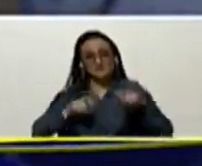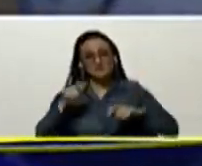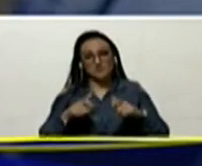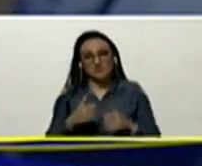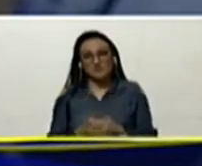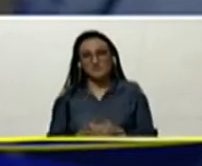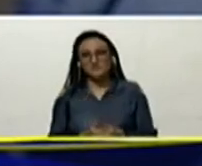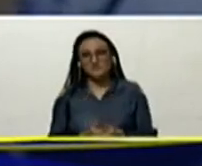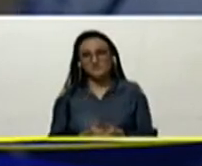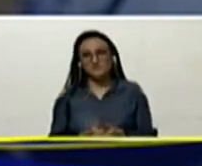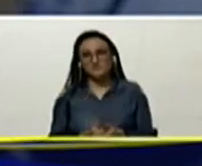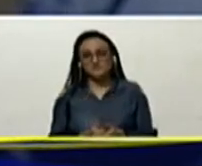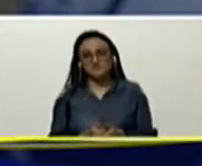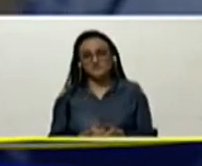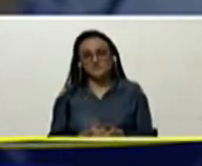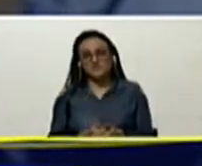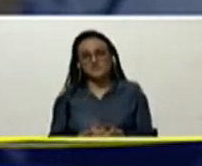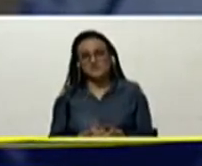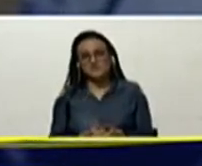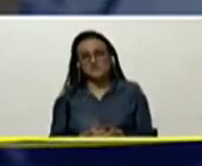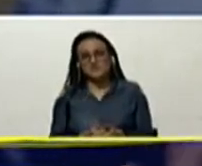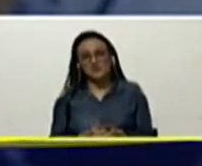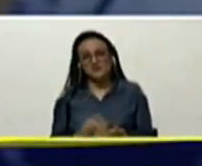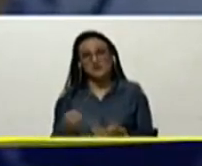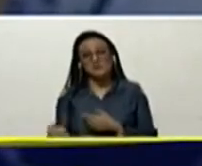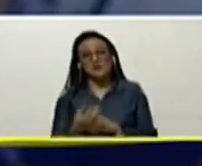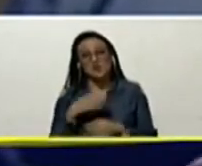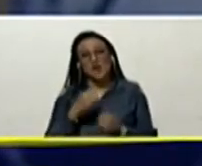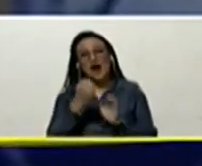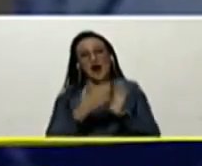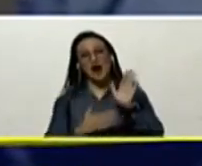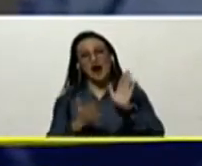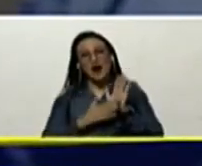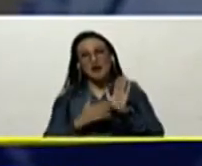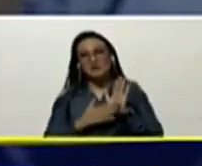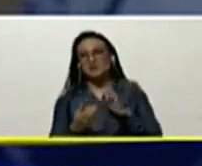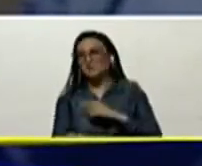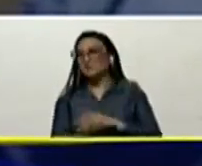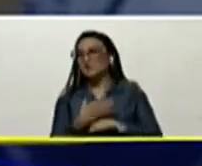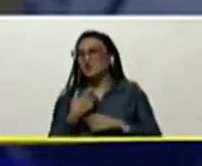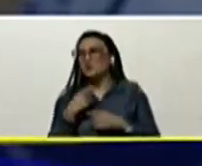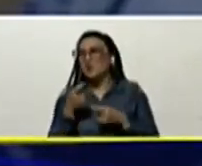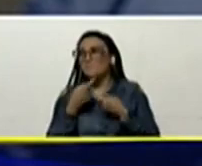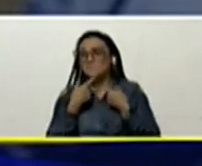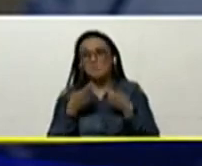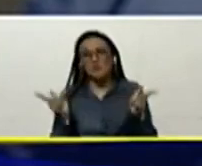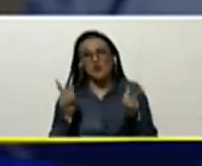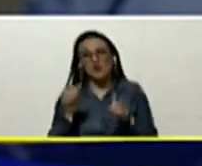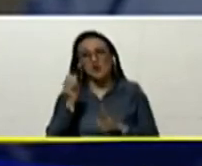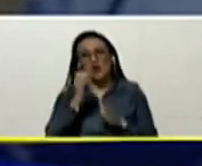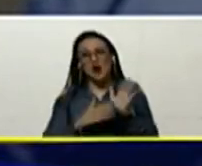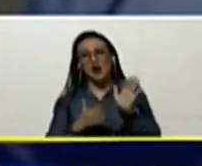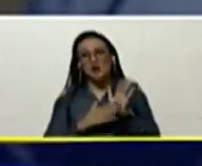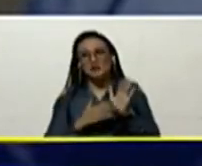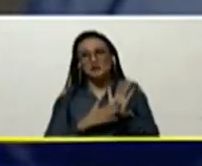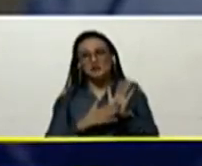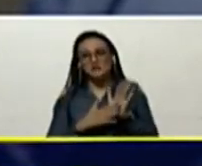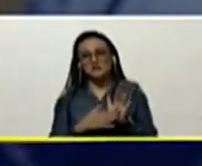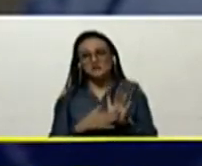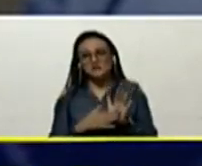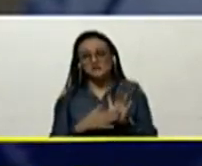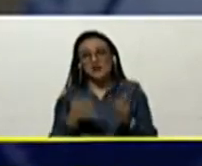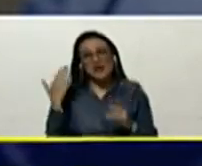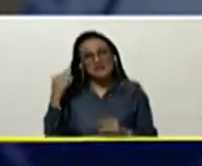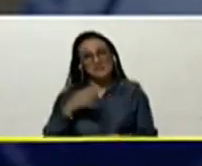me cita allí en ese prólogo y él me manda una carta hablándome de eso. Bueno, yo publico la carta, también una de Ramón J. Velázquez cuando